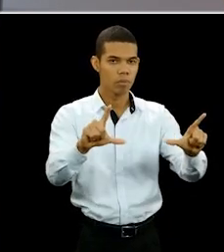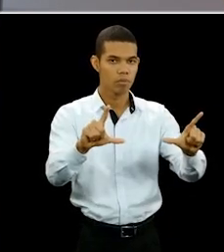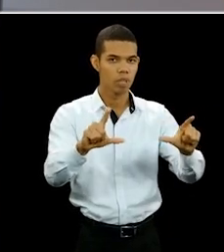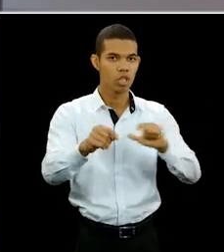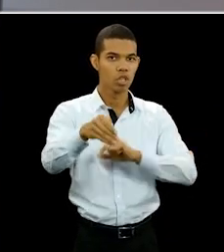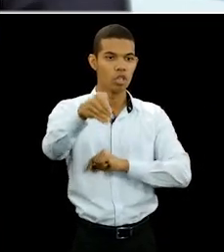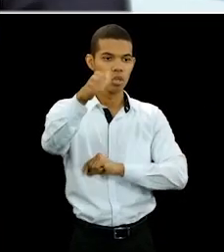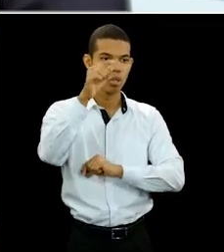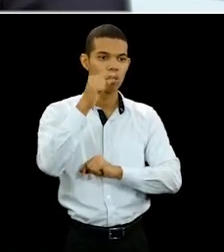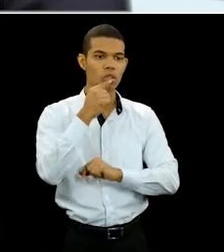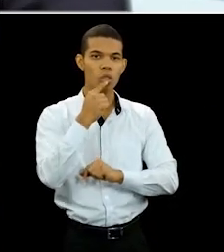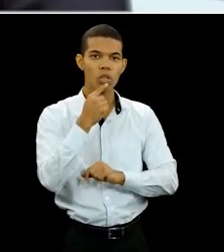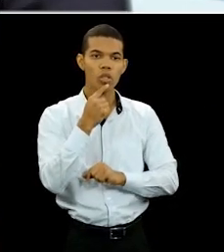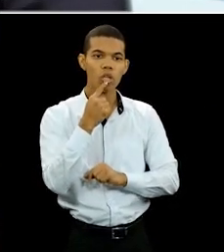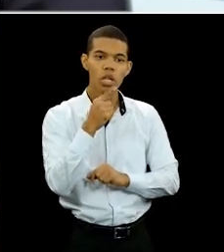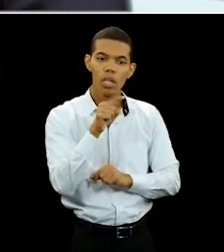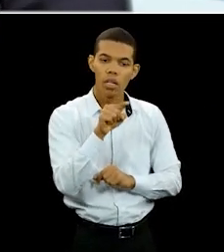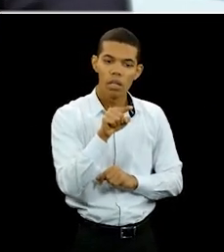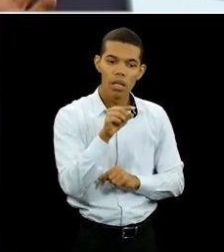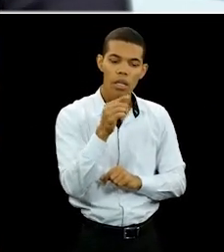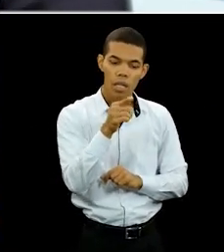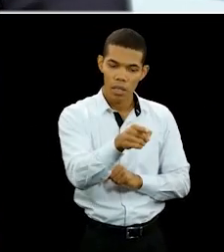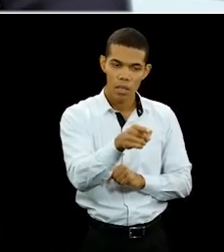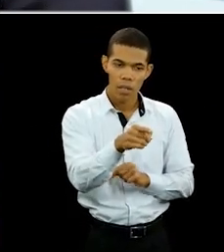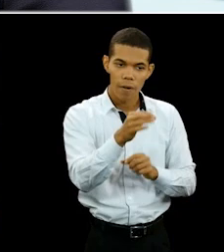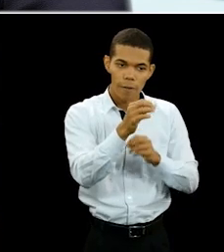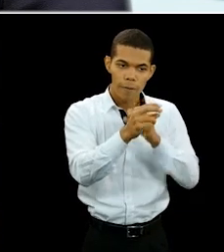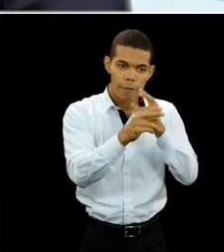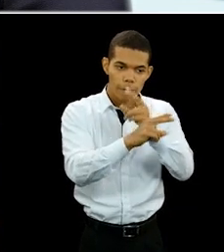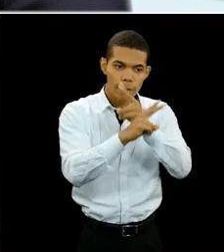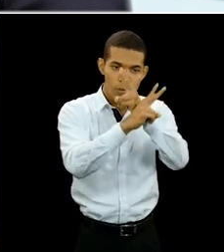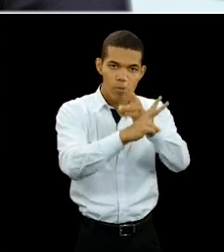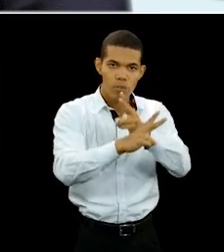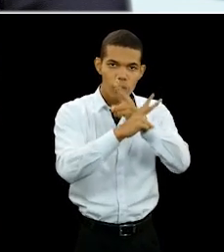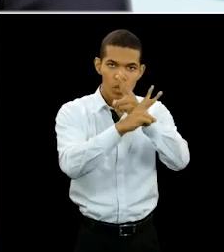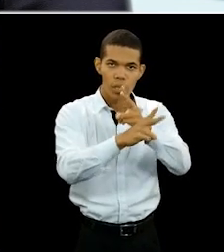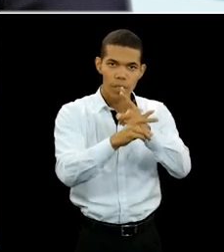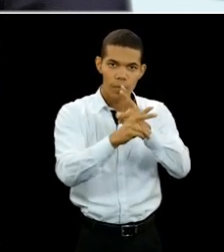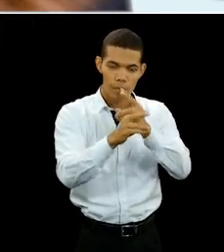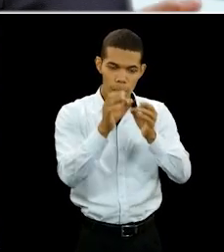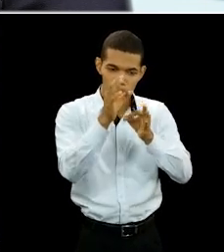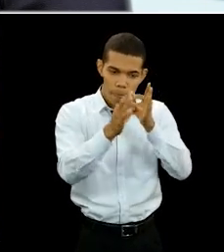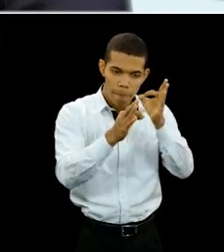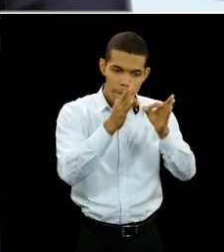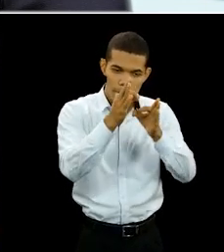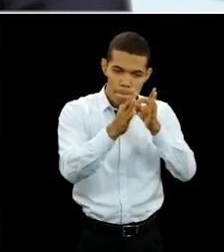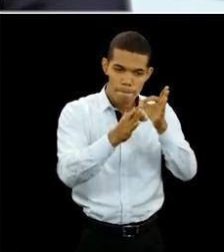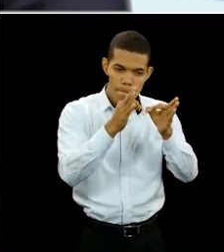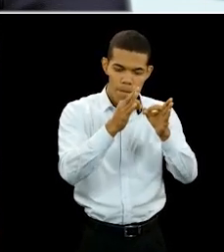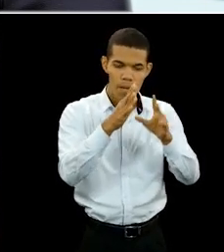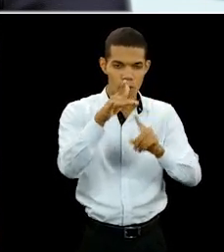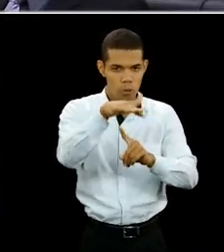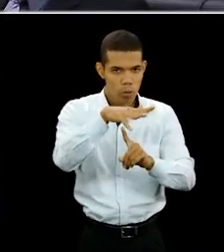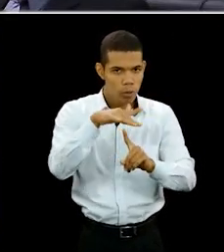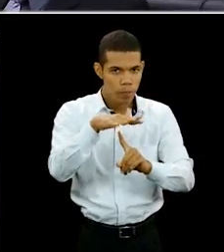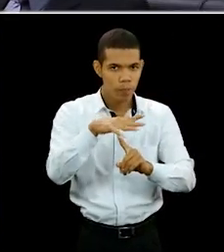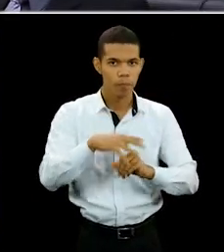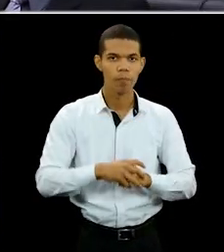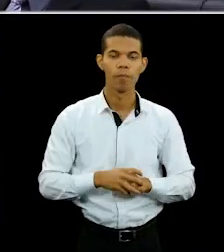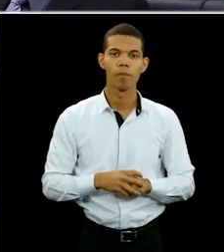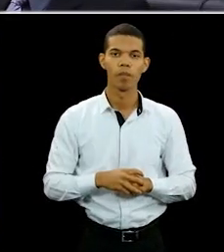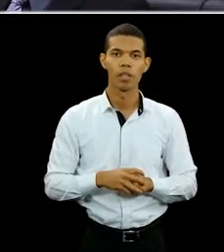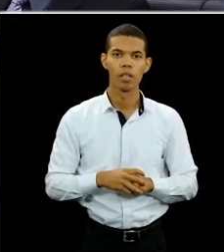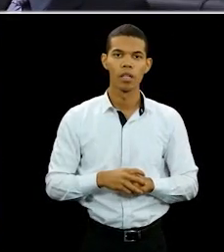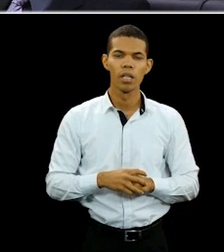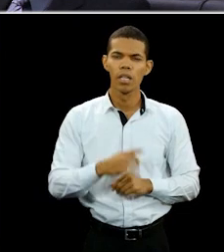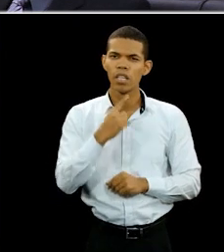iba a bendecir alabado sea el señor en pocas palabras doctor qué subraya de la elección a